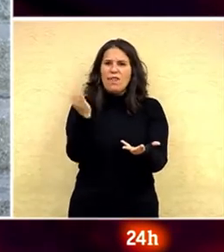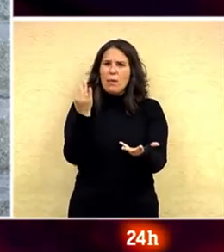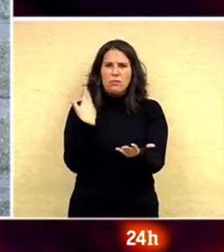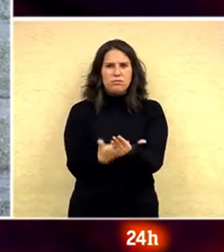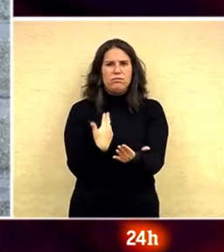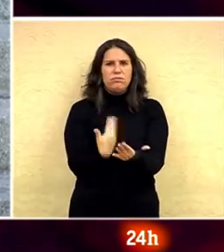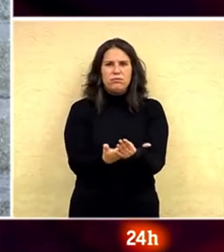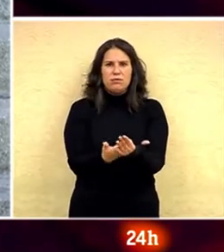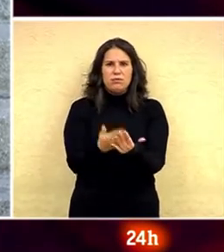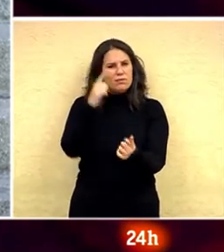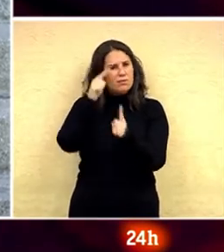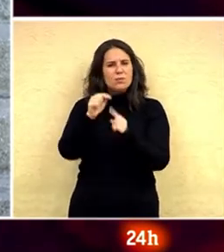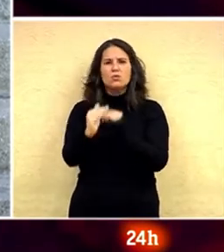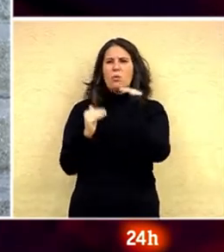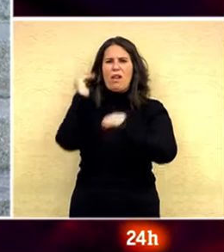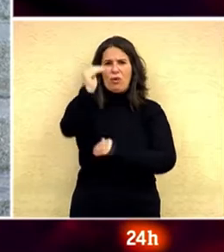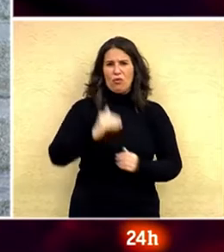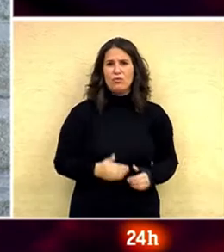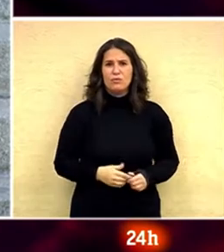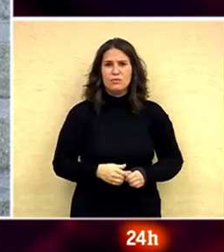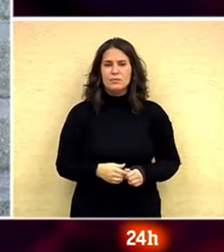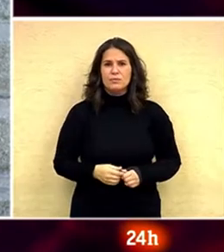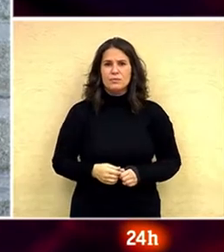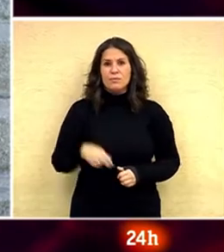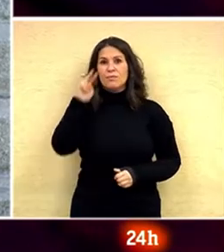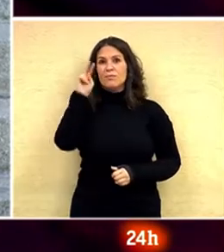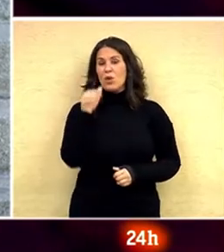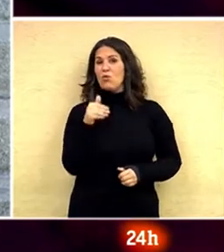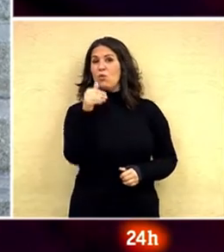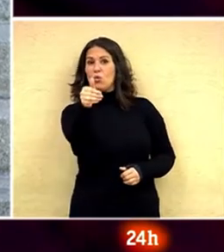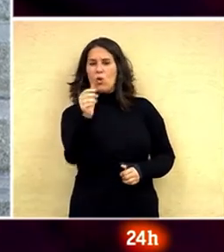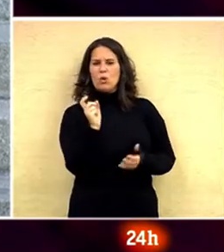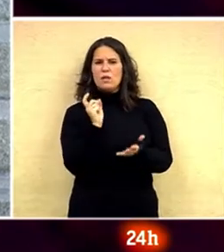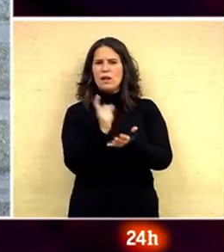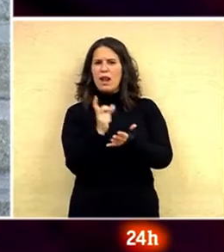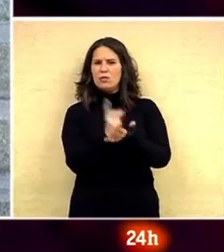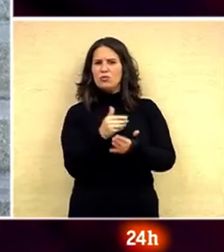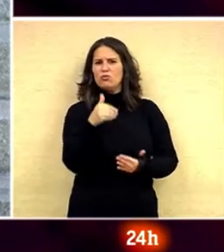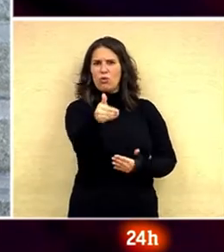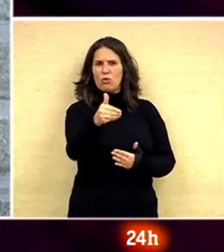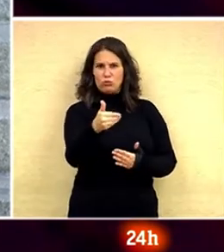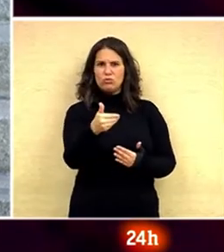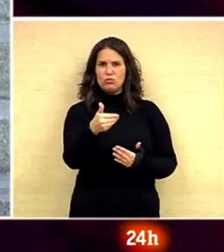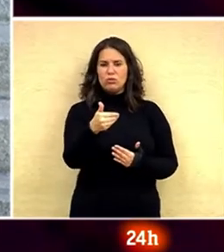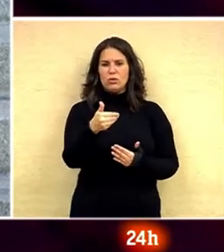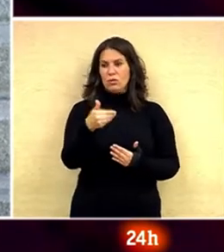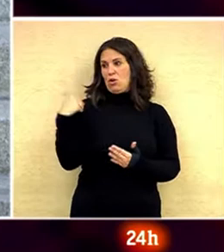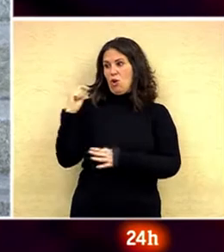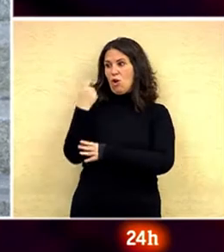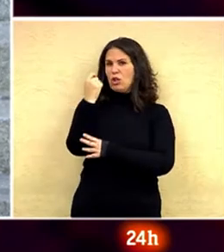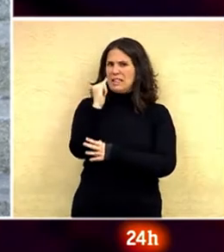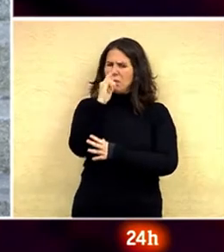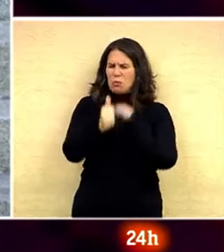inquebrantables y decididas de superación. Mirar al futuro, a los retos que se nos plantean por encima de los